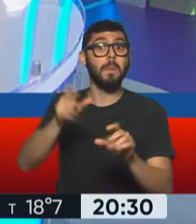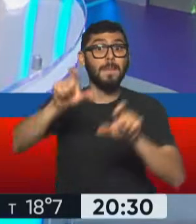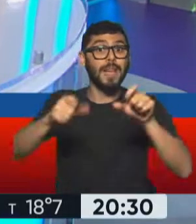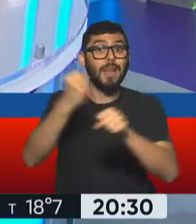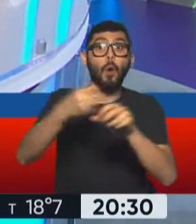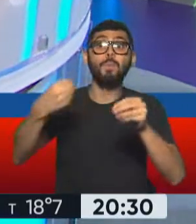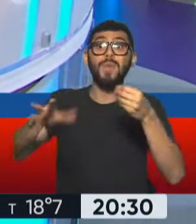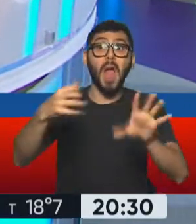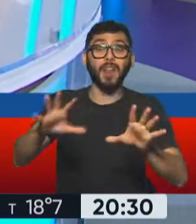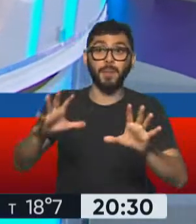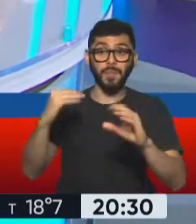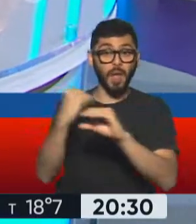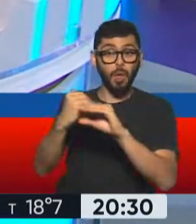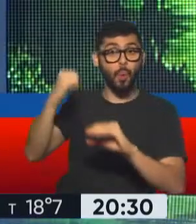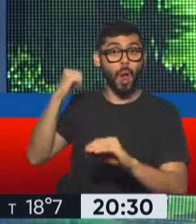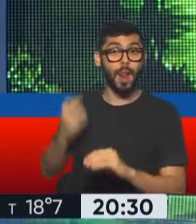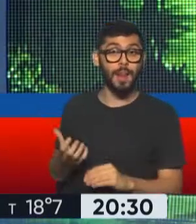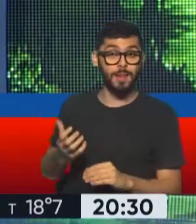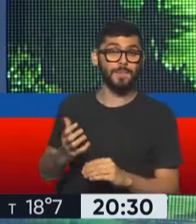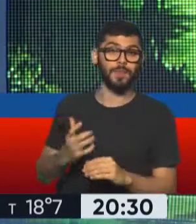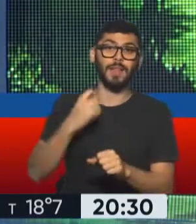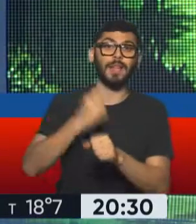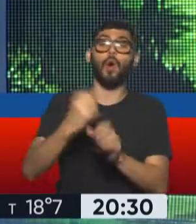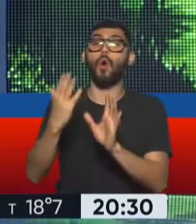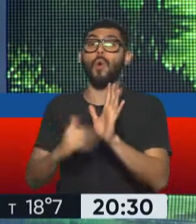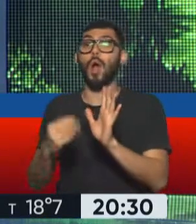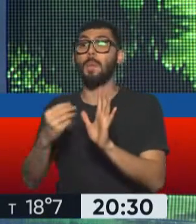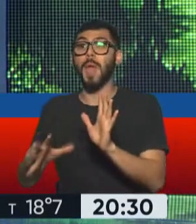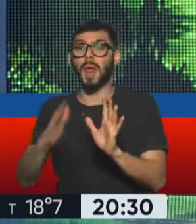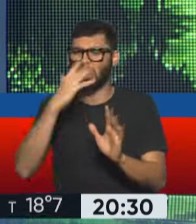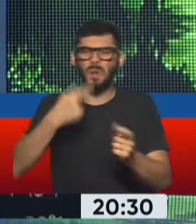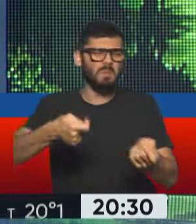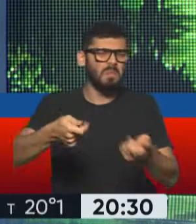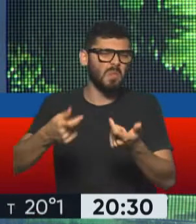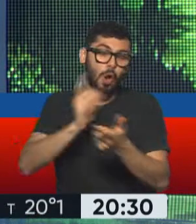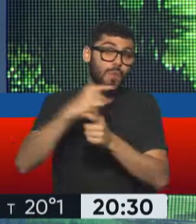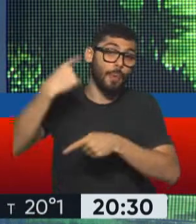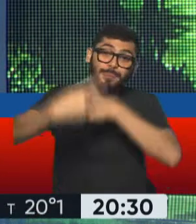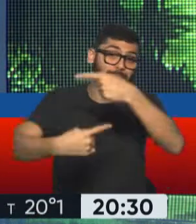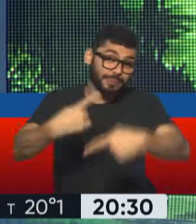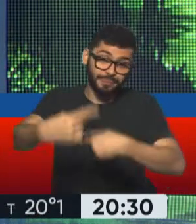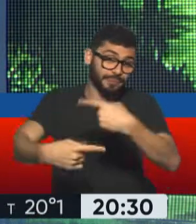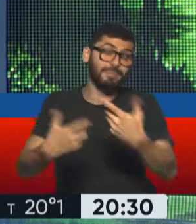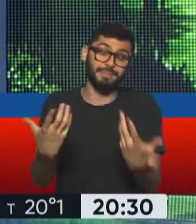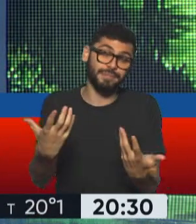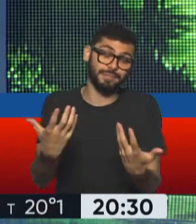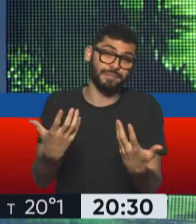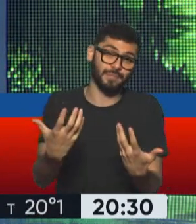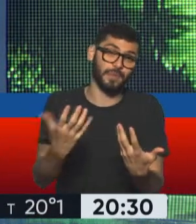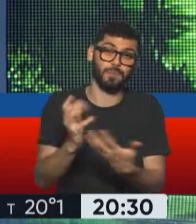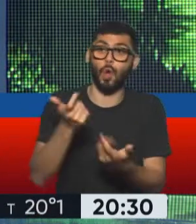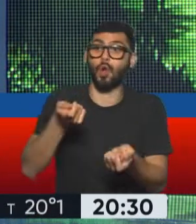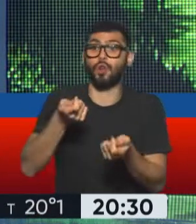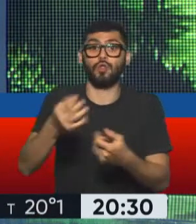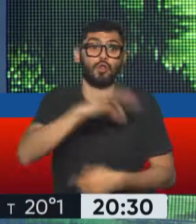eso después también impacta en el informal, porque si se cae el empleo formal, después digamos, no hay quien consuma, quien circule. Un círculo. Es un círculo virtuoso el